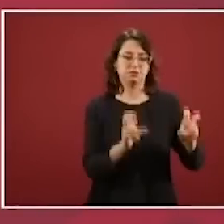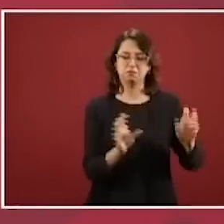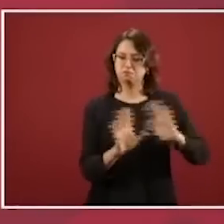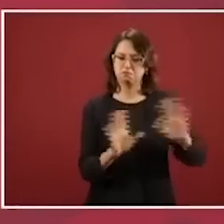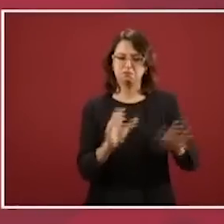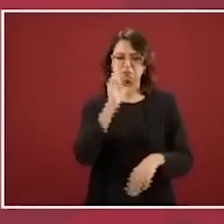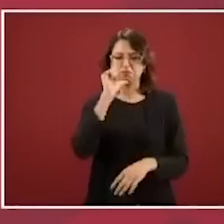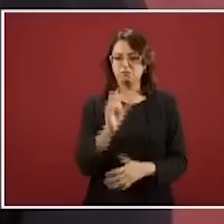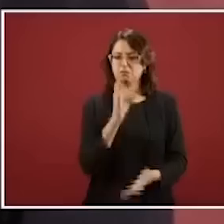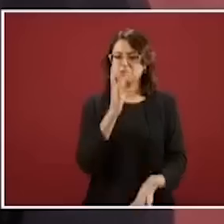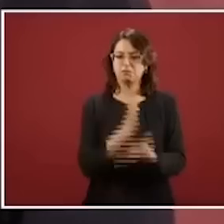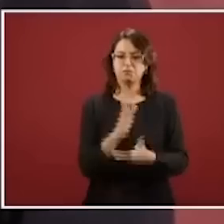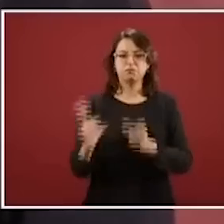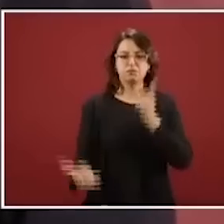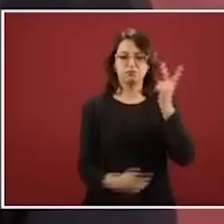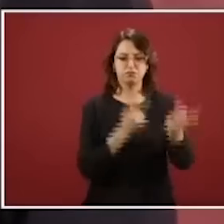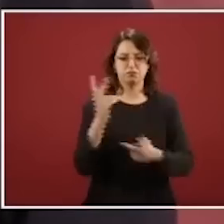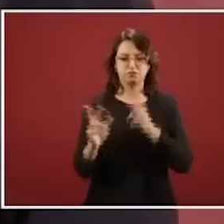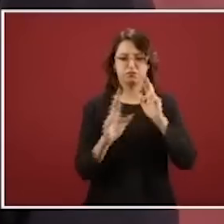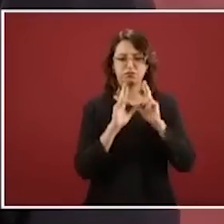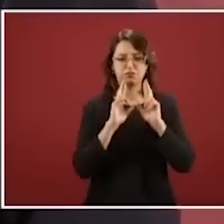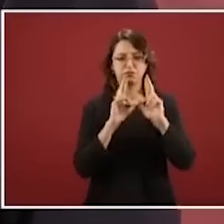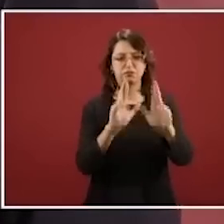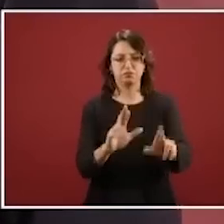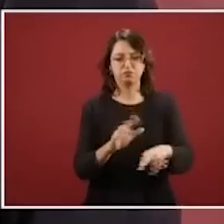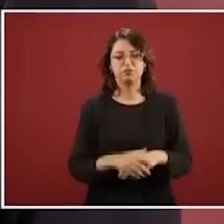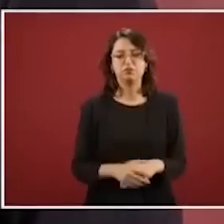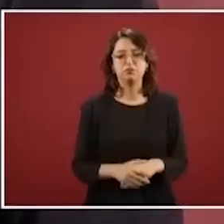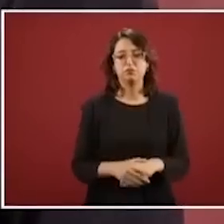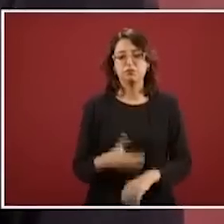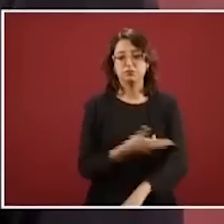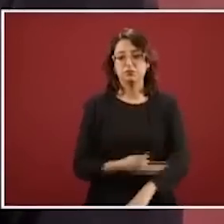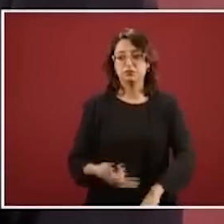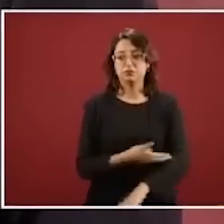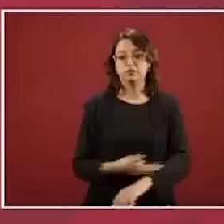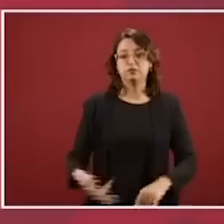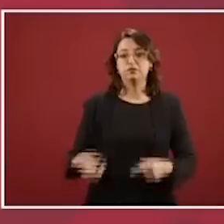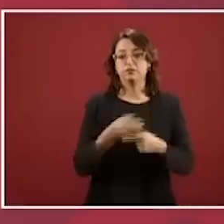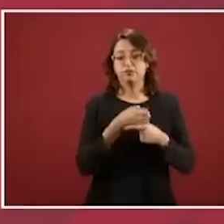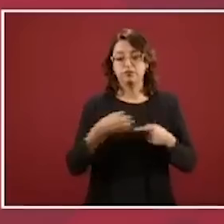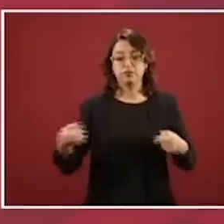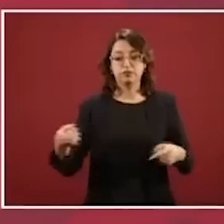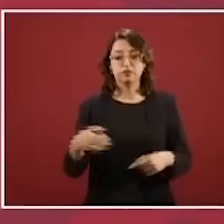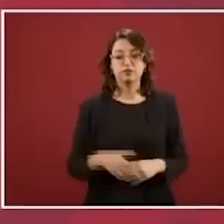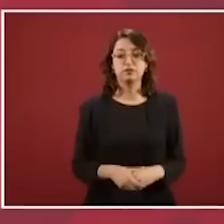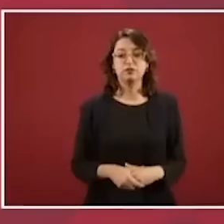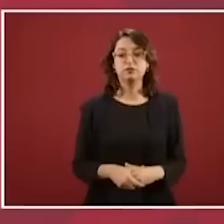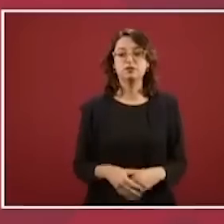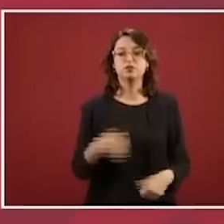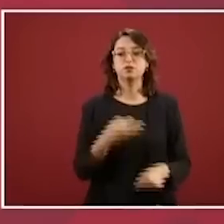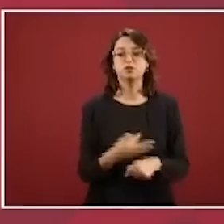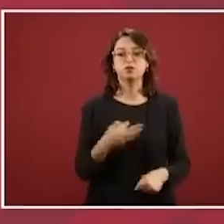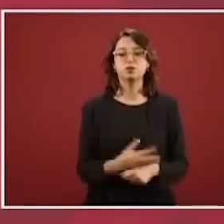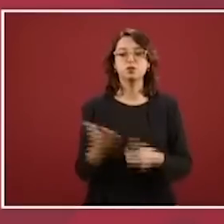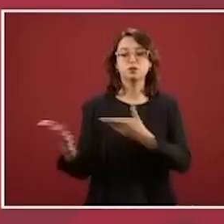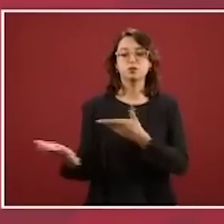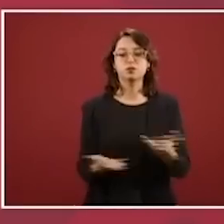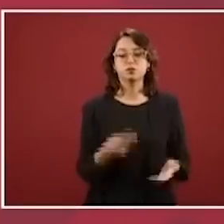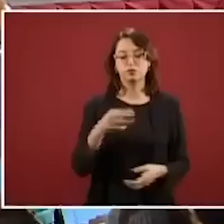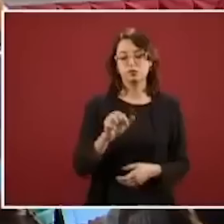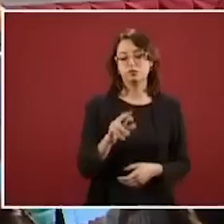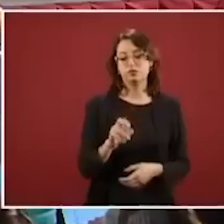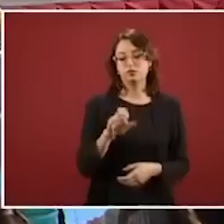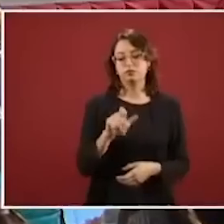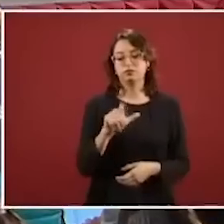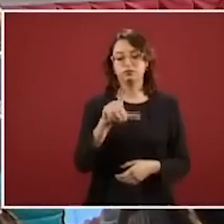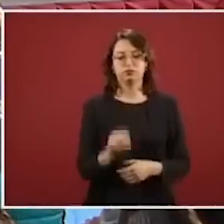que nos formulen, para que nos organicemos. Y le dejamos a Marcelo la